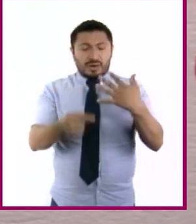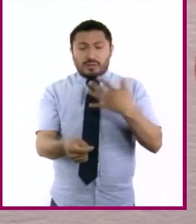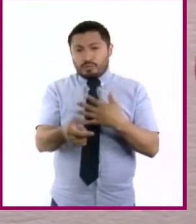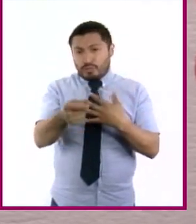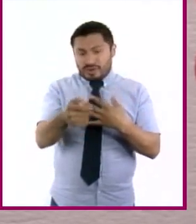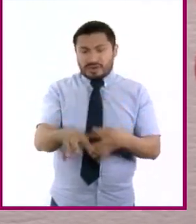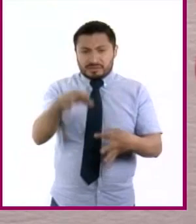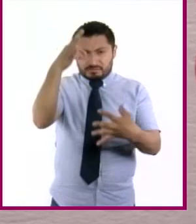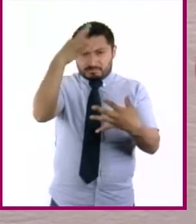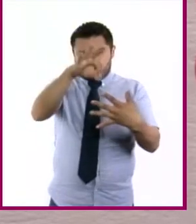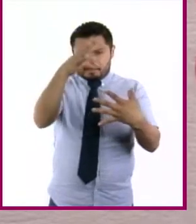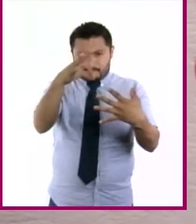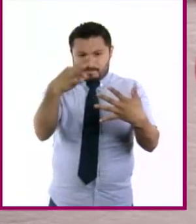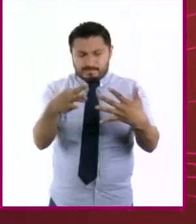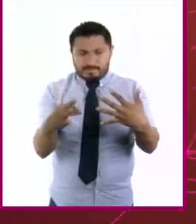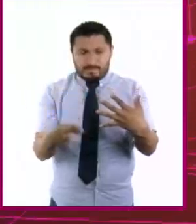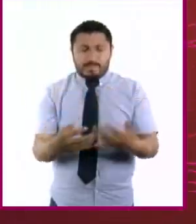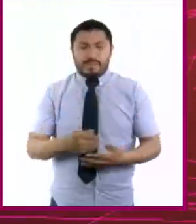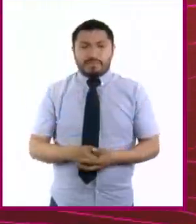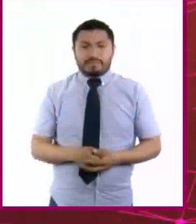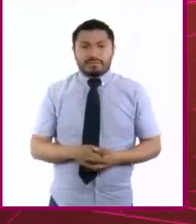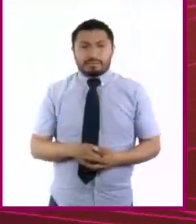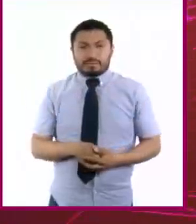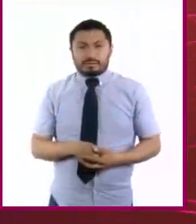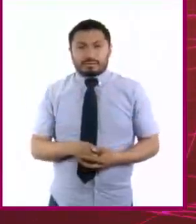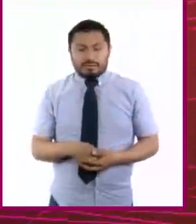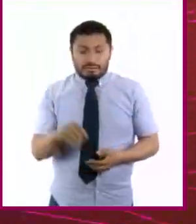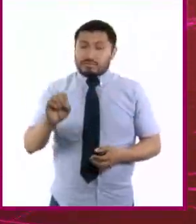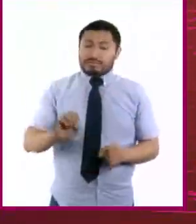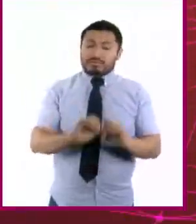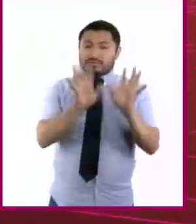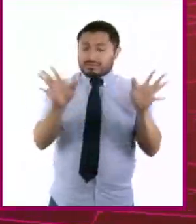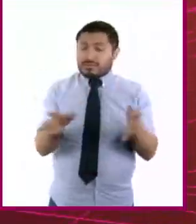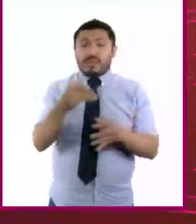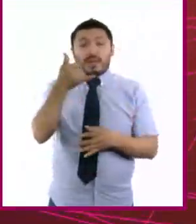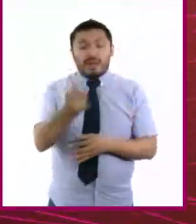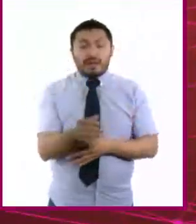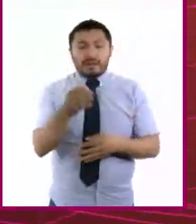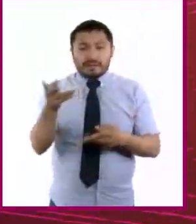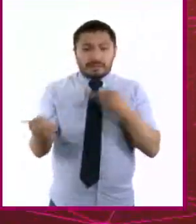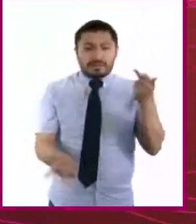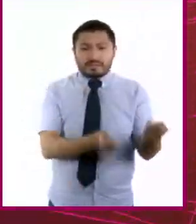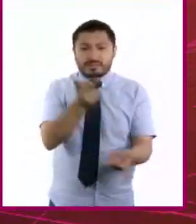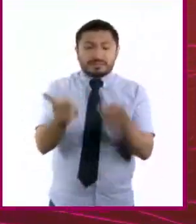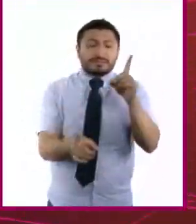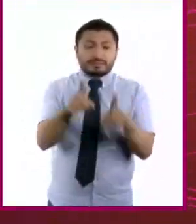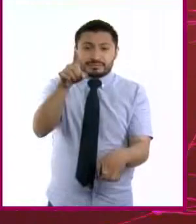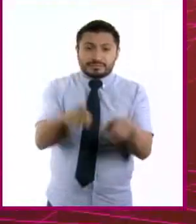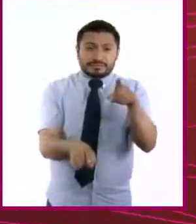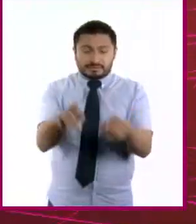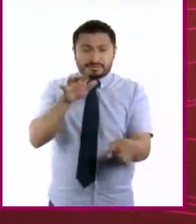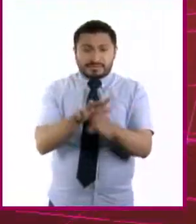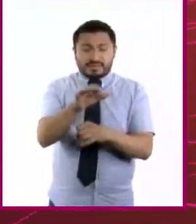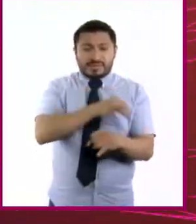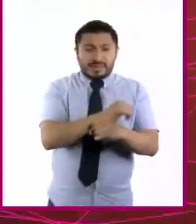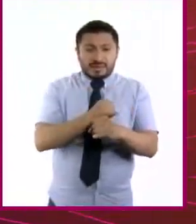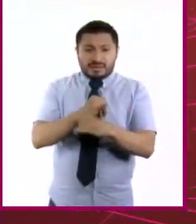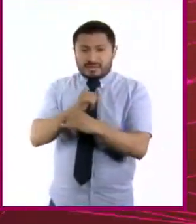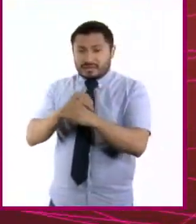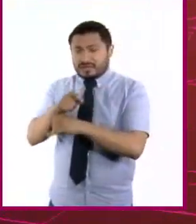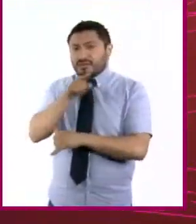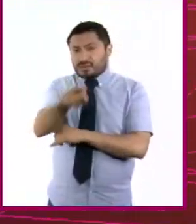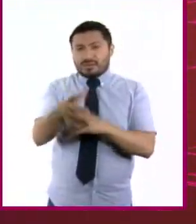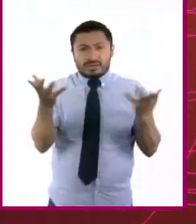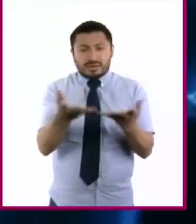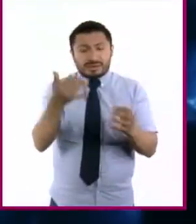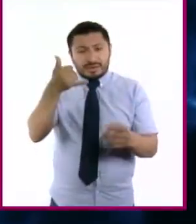muy concisas en este tipo de preguntas. Claro, y el tipo de pregunta dependerá del tipo de investigación que estés haciendo y el